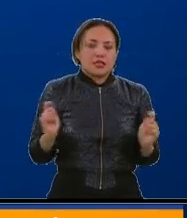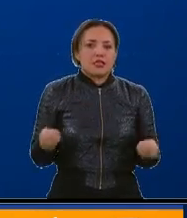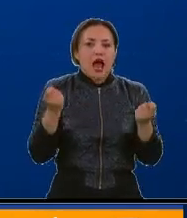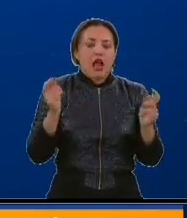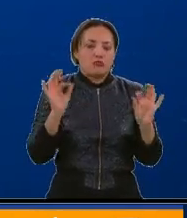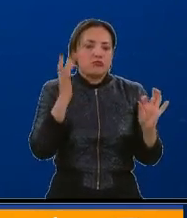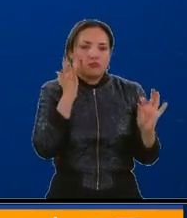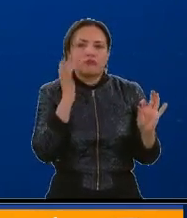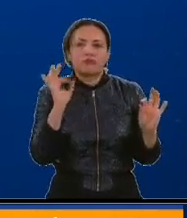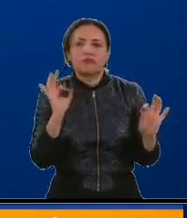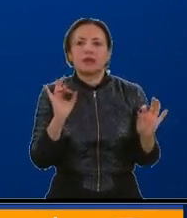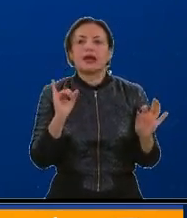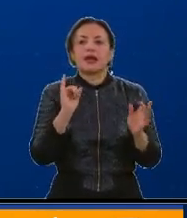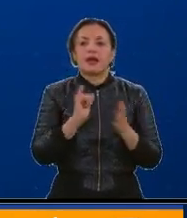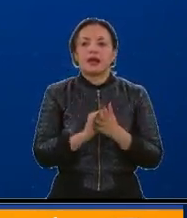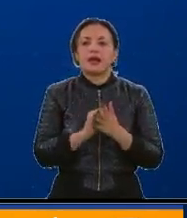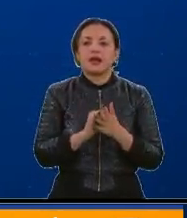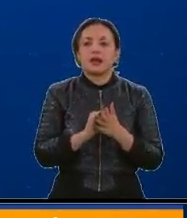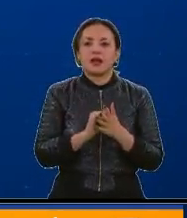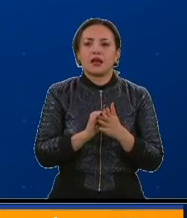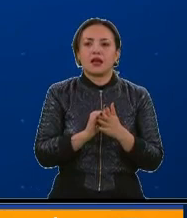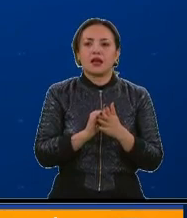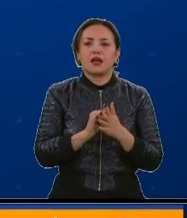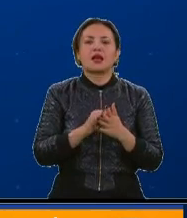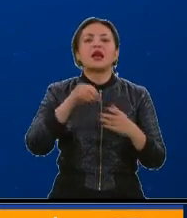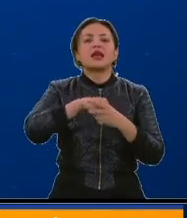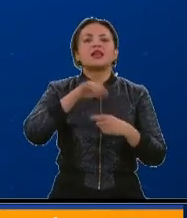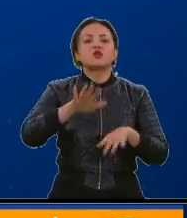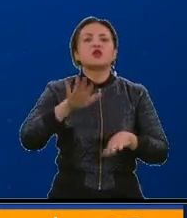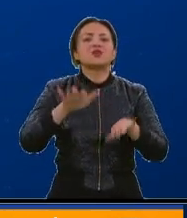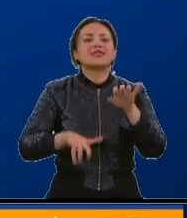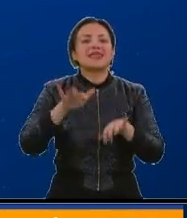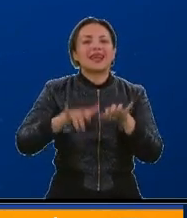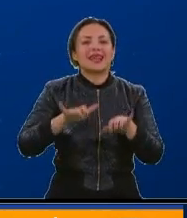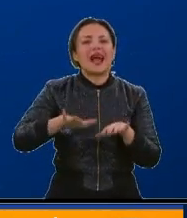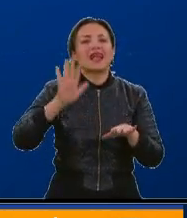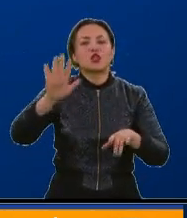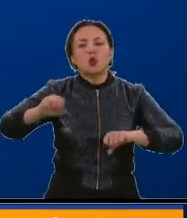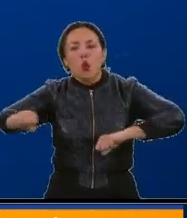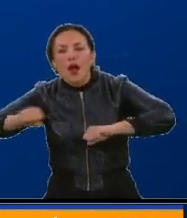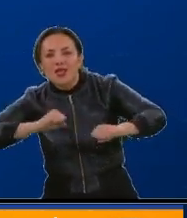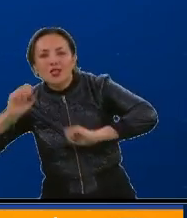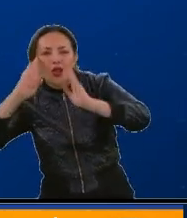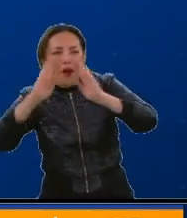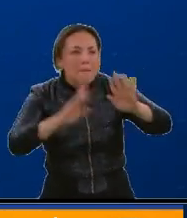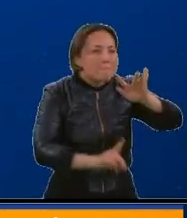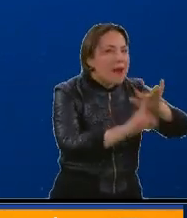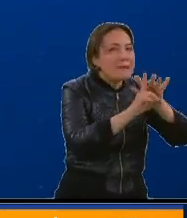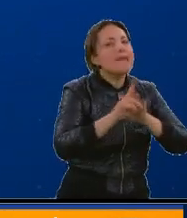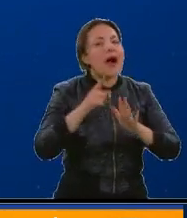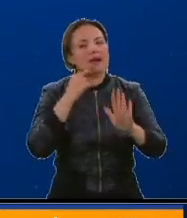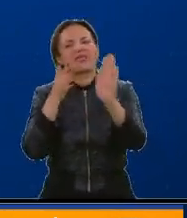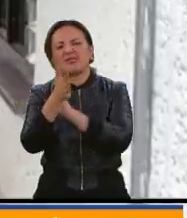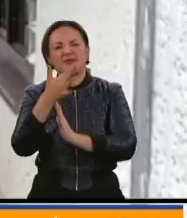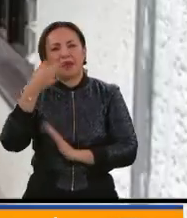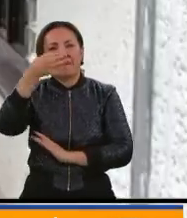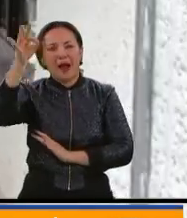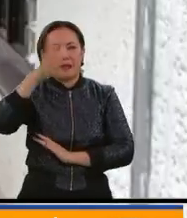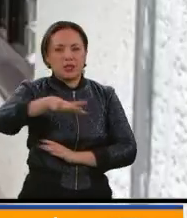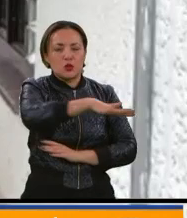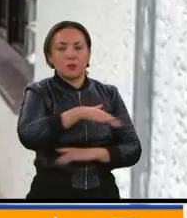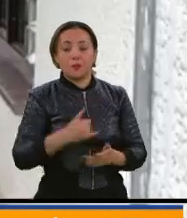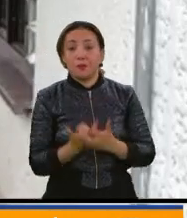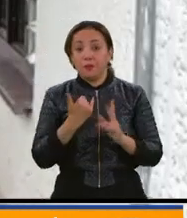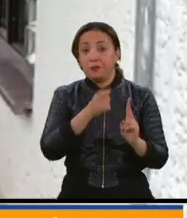dijo desde la Secretaría de Gestión del Riesgo de Palmira. Las personas en